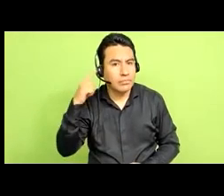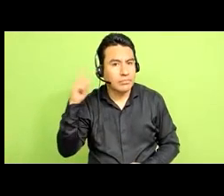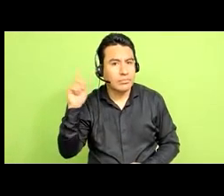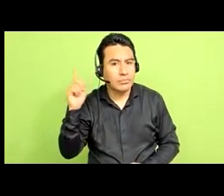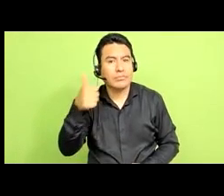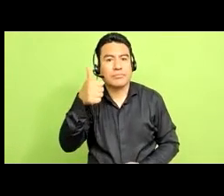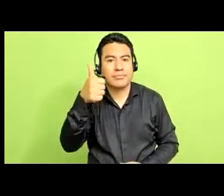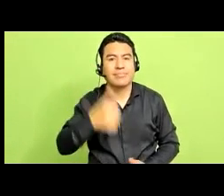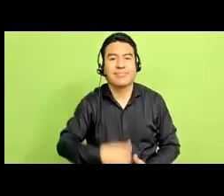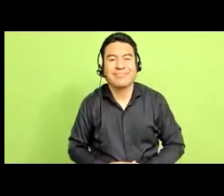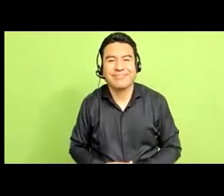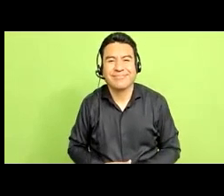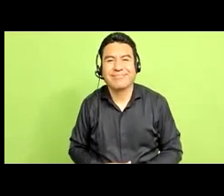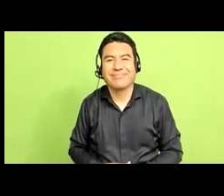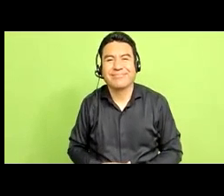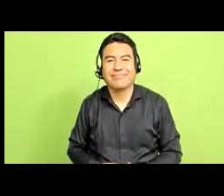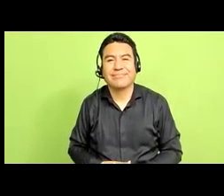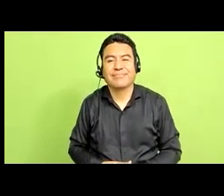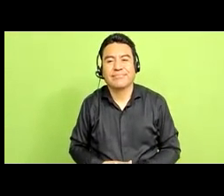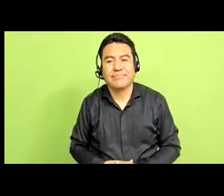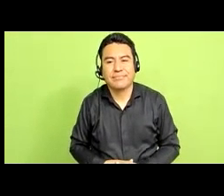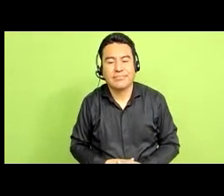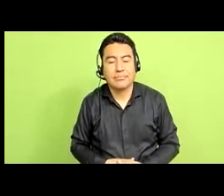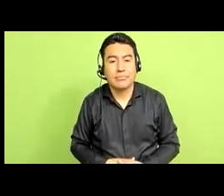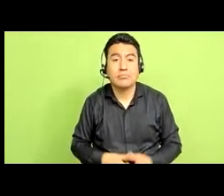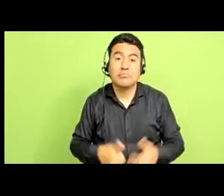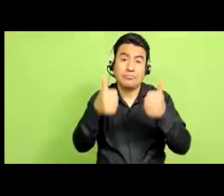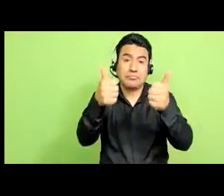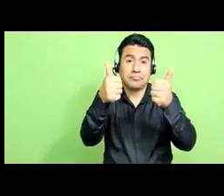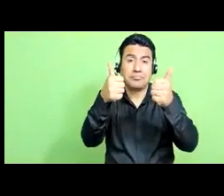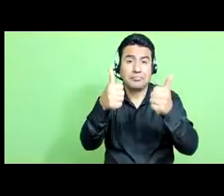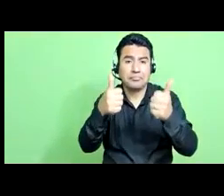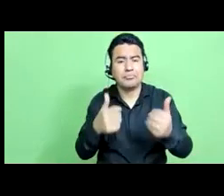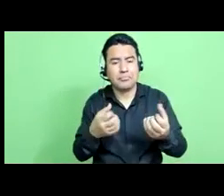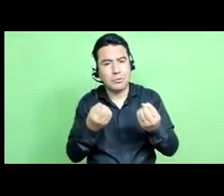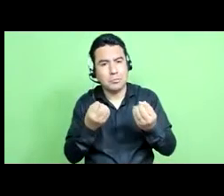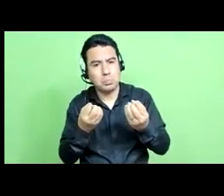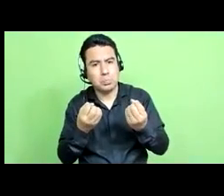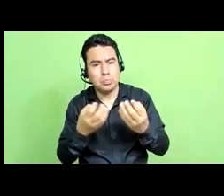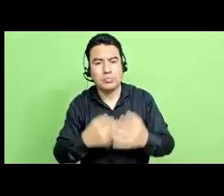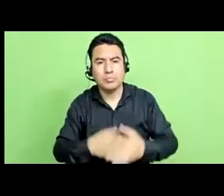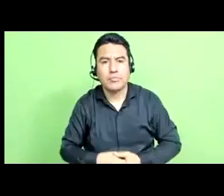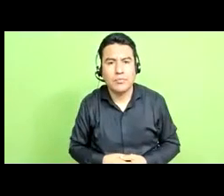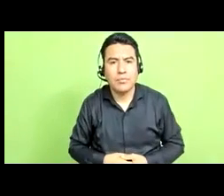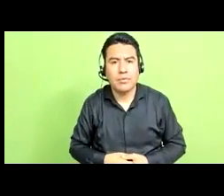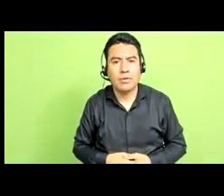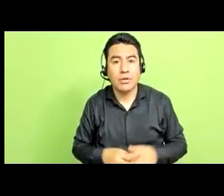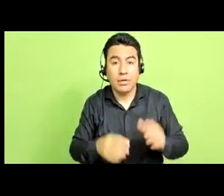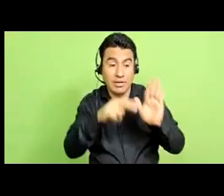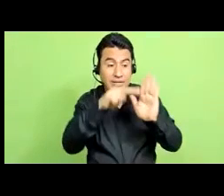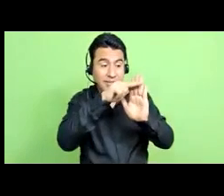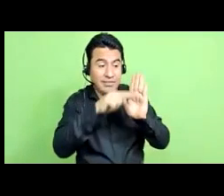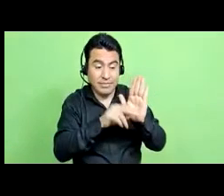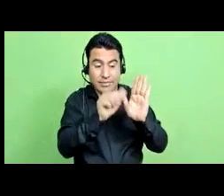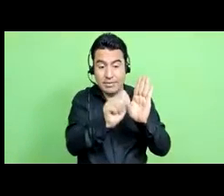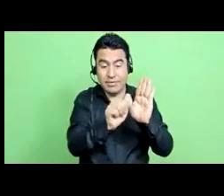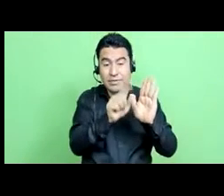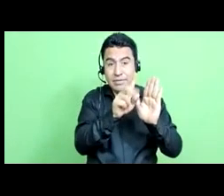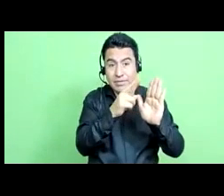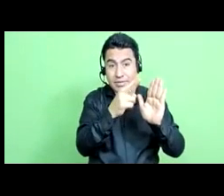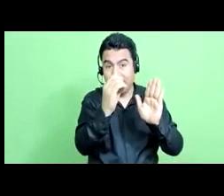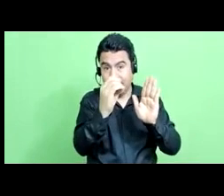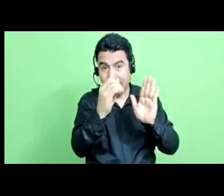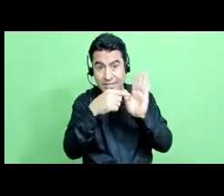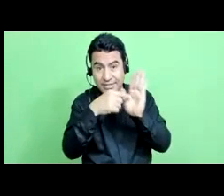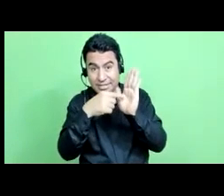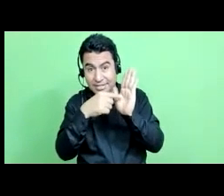y bueno en el caso el ámbito aplicación de la norma 120 en todas